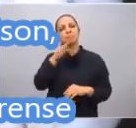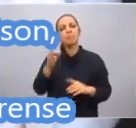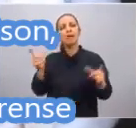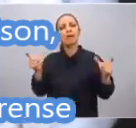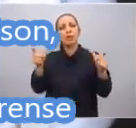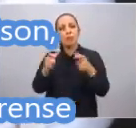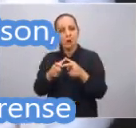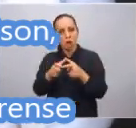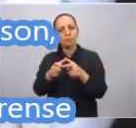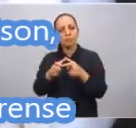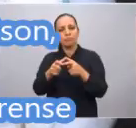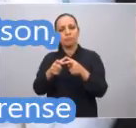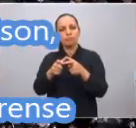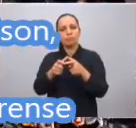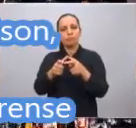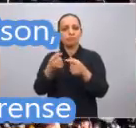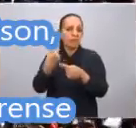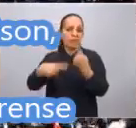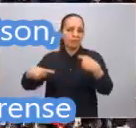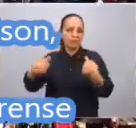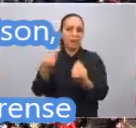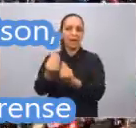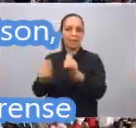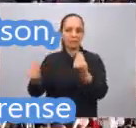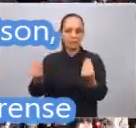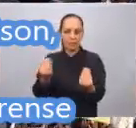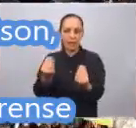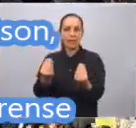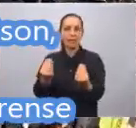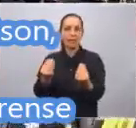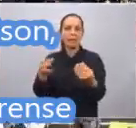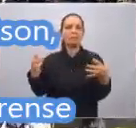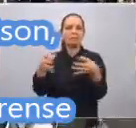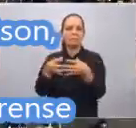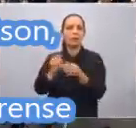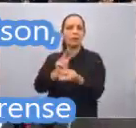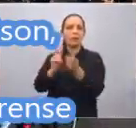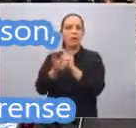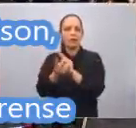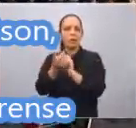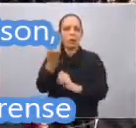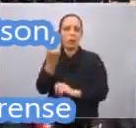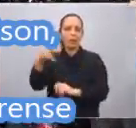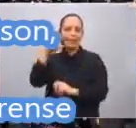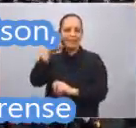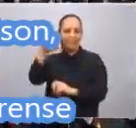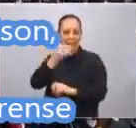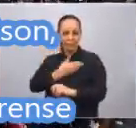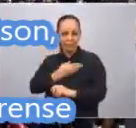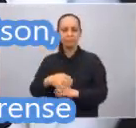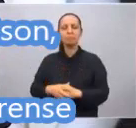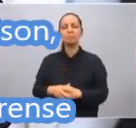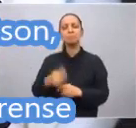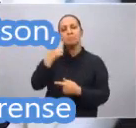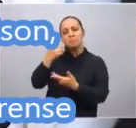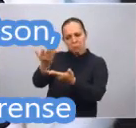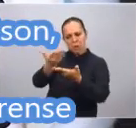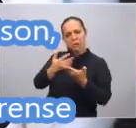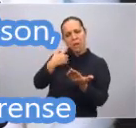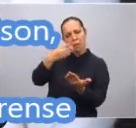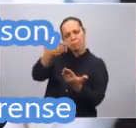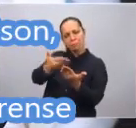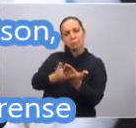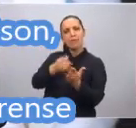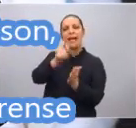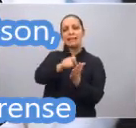reunidos junto con los representantes de UNICEF y nos vinieron a mostrar las